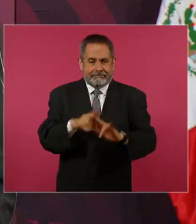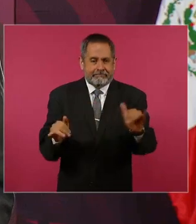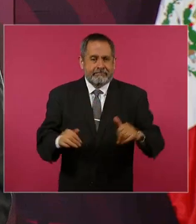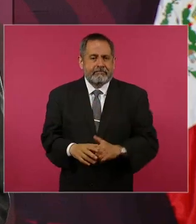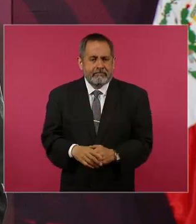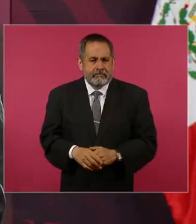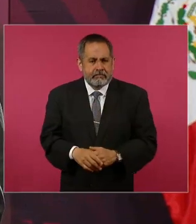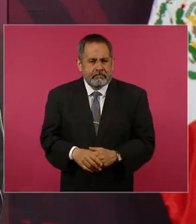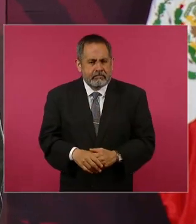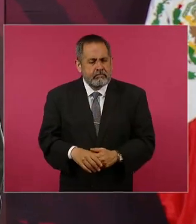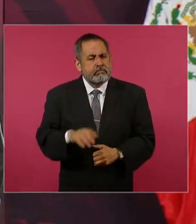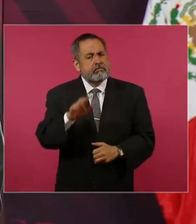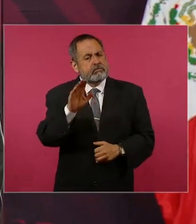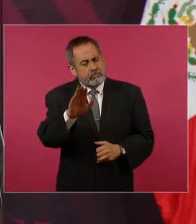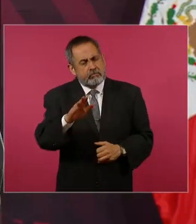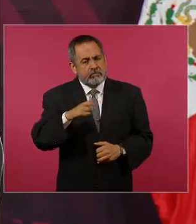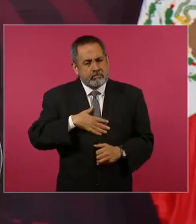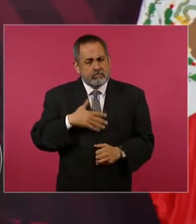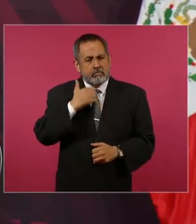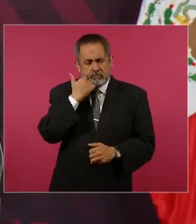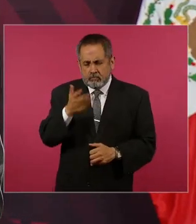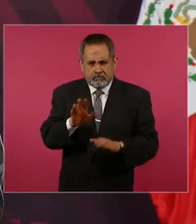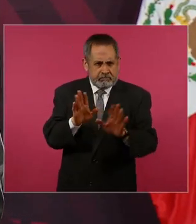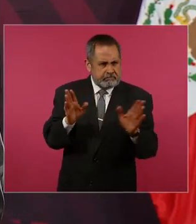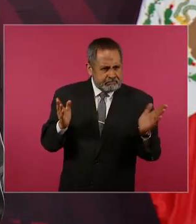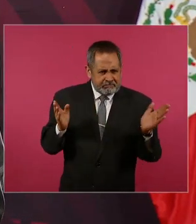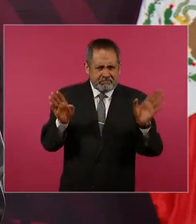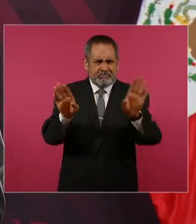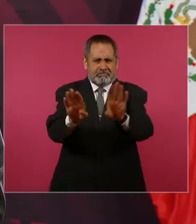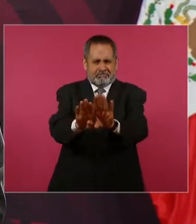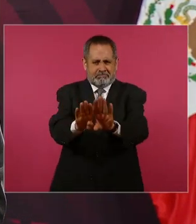recibiendo. Y quiero también tener pues